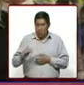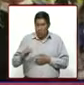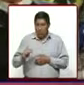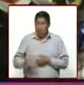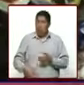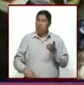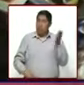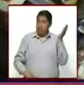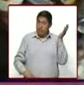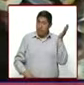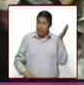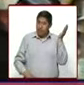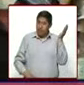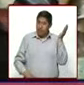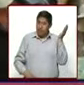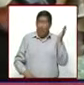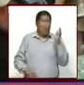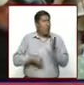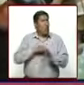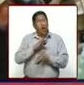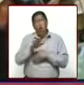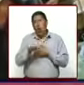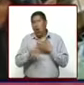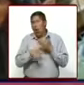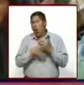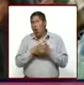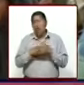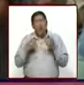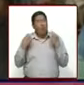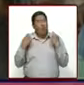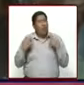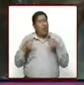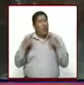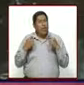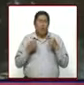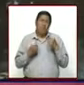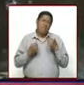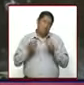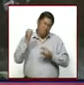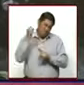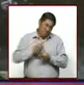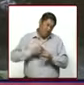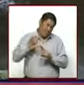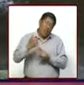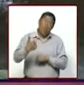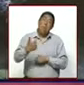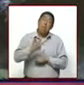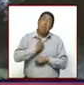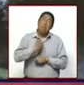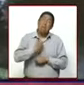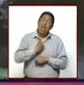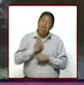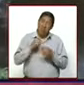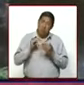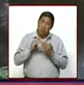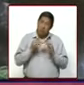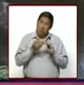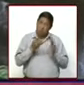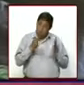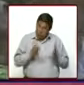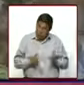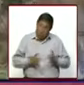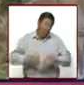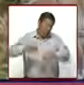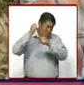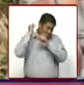en estas imágenes. Todos están tratando de combatir el fuego. La población se moviliza con sus propios medios, sus propios recursos